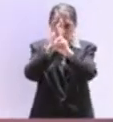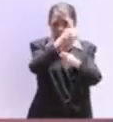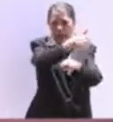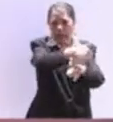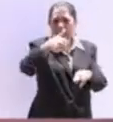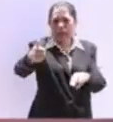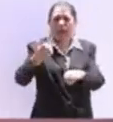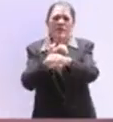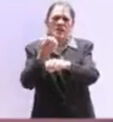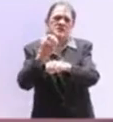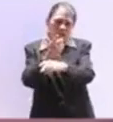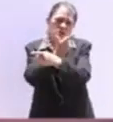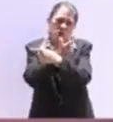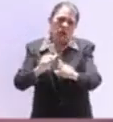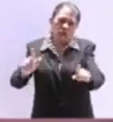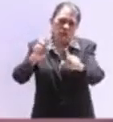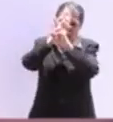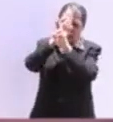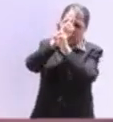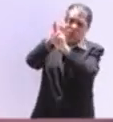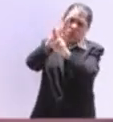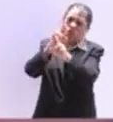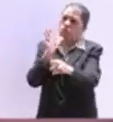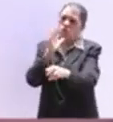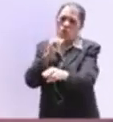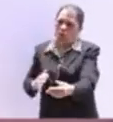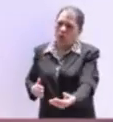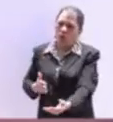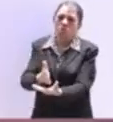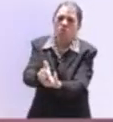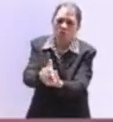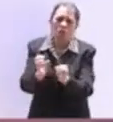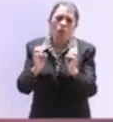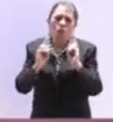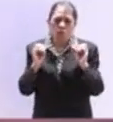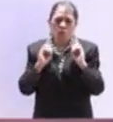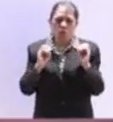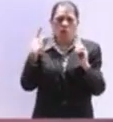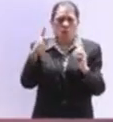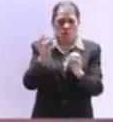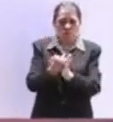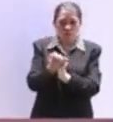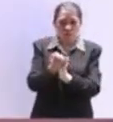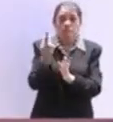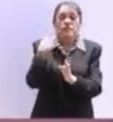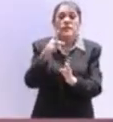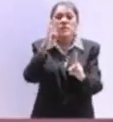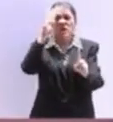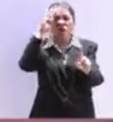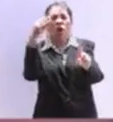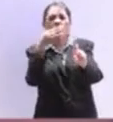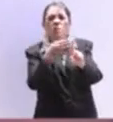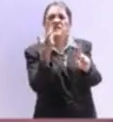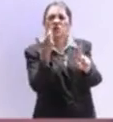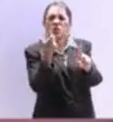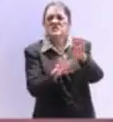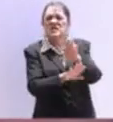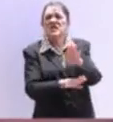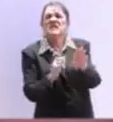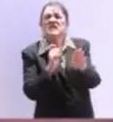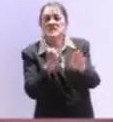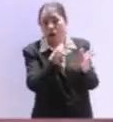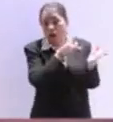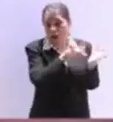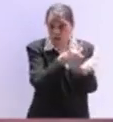estados, pero es muy importante recalcarles esta tarde que el objetivo del fondo es el combate a la